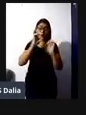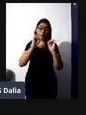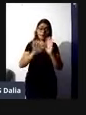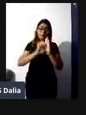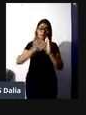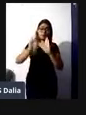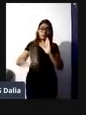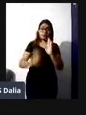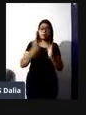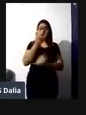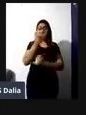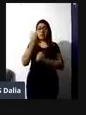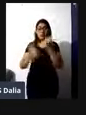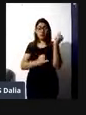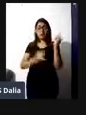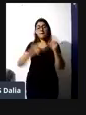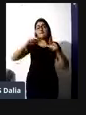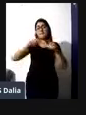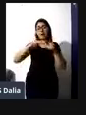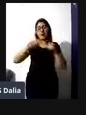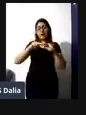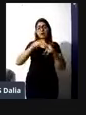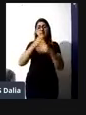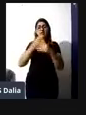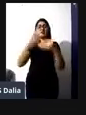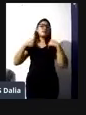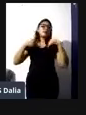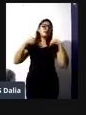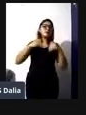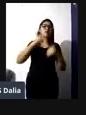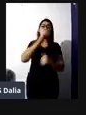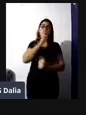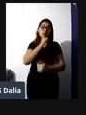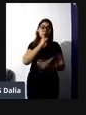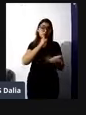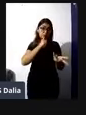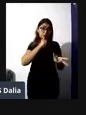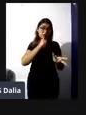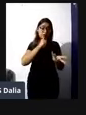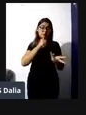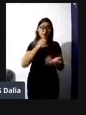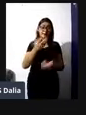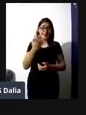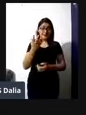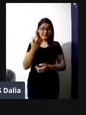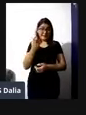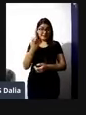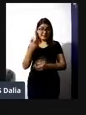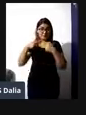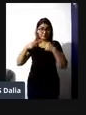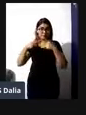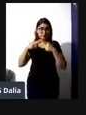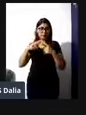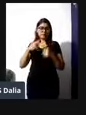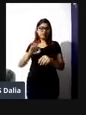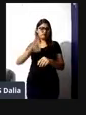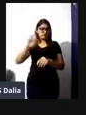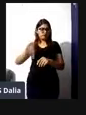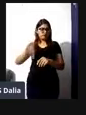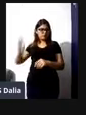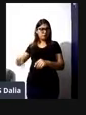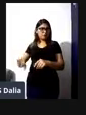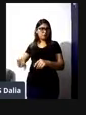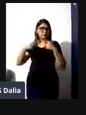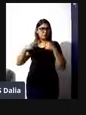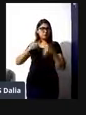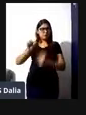de desarrollarse. Esas personas que ocupan el porcentaje más alto de la población, para ellos hoy día